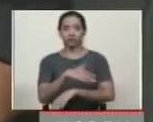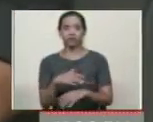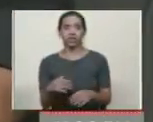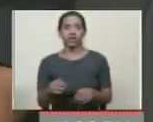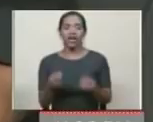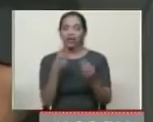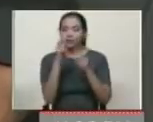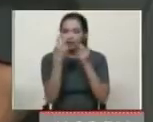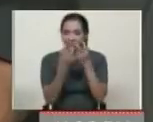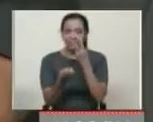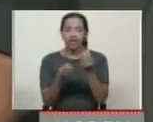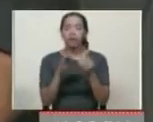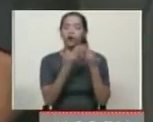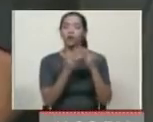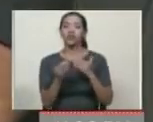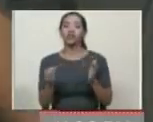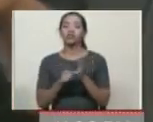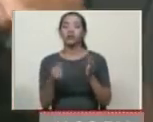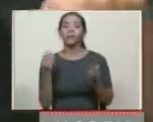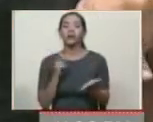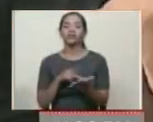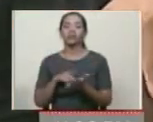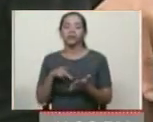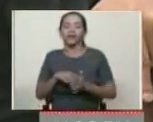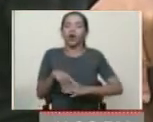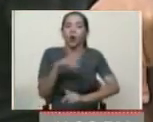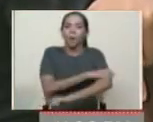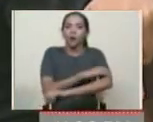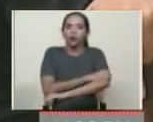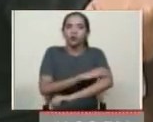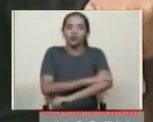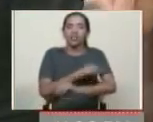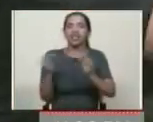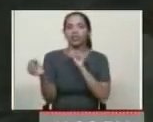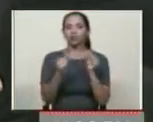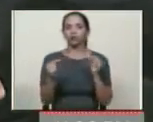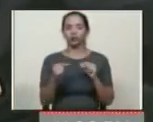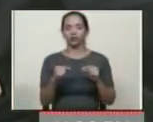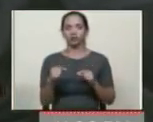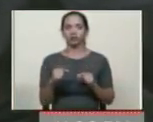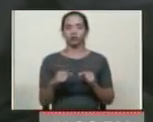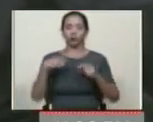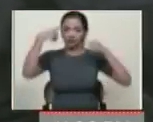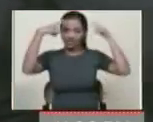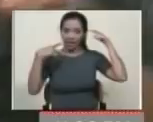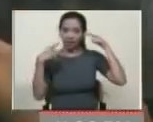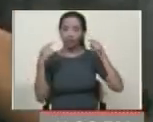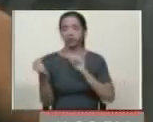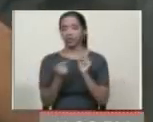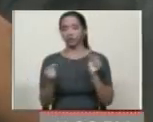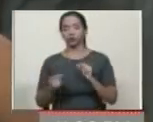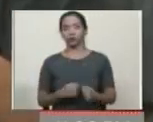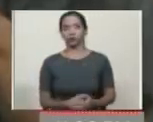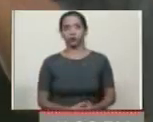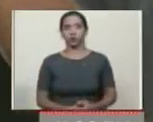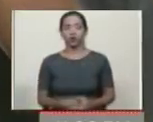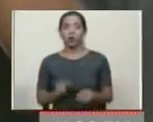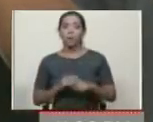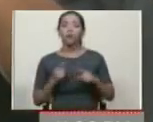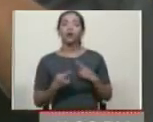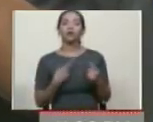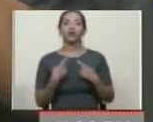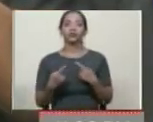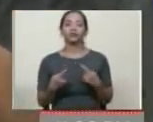donde participaban opositores en la discusión, con chavistas en la discusión. Porque es una cosa,